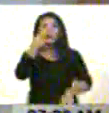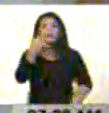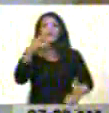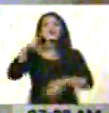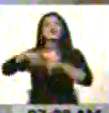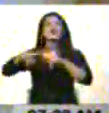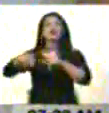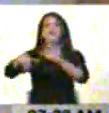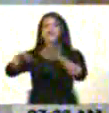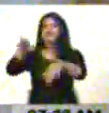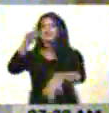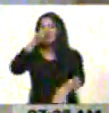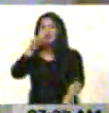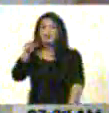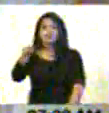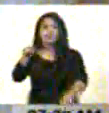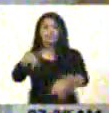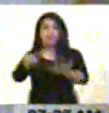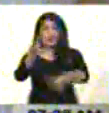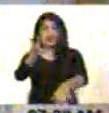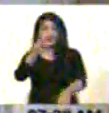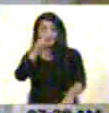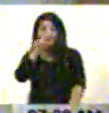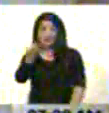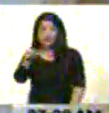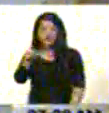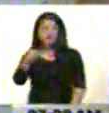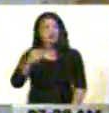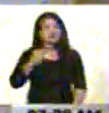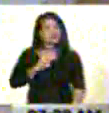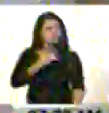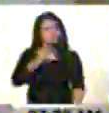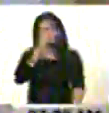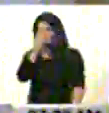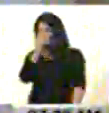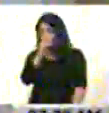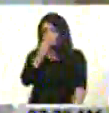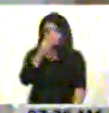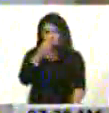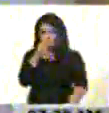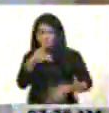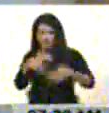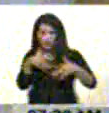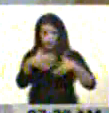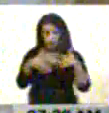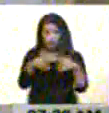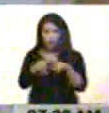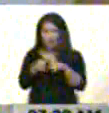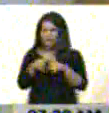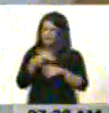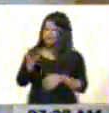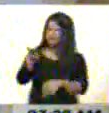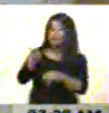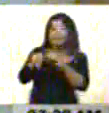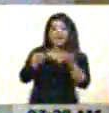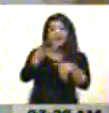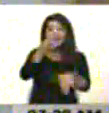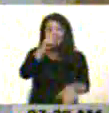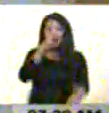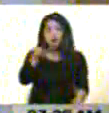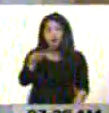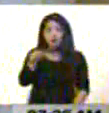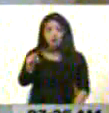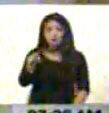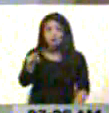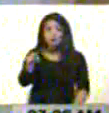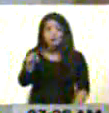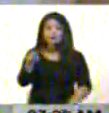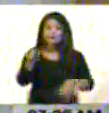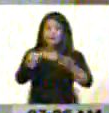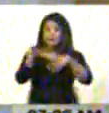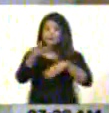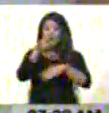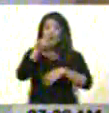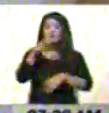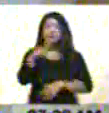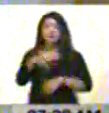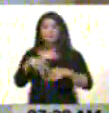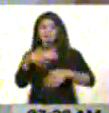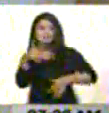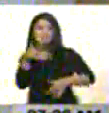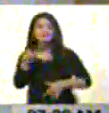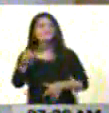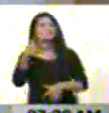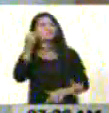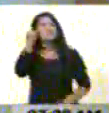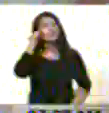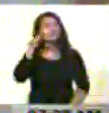años está en una conducta desviada o está infringiendo la normativa del sistema de paz, entonces ahí hay una